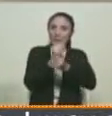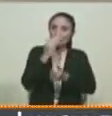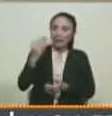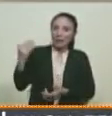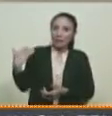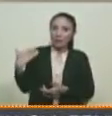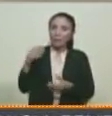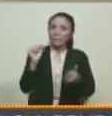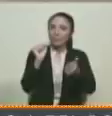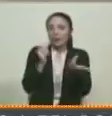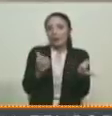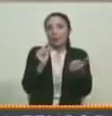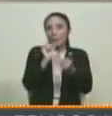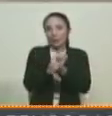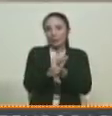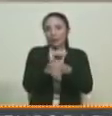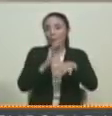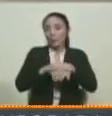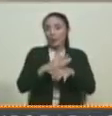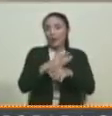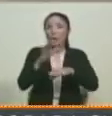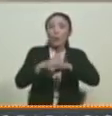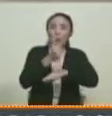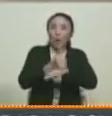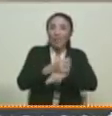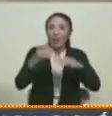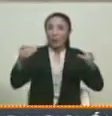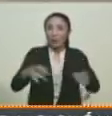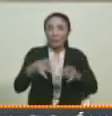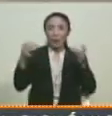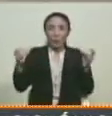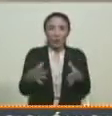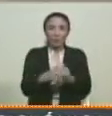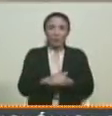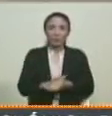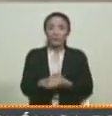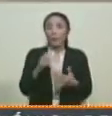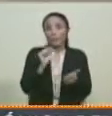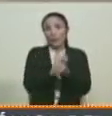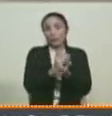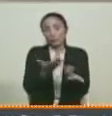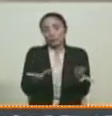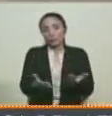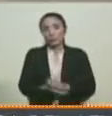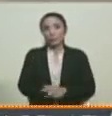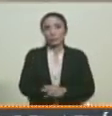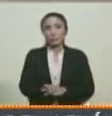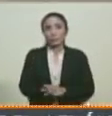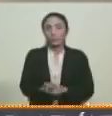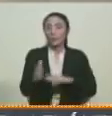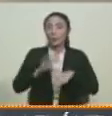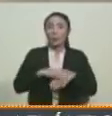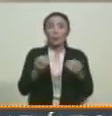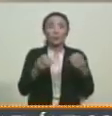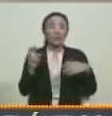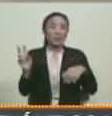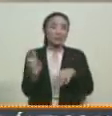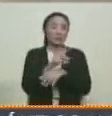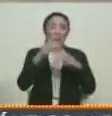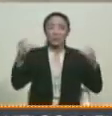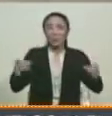activistas políticos que estaban procesados y detenidos por ejercer violencia